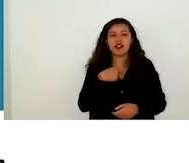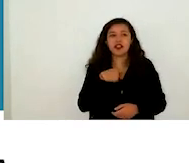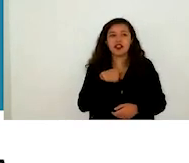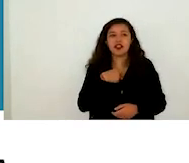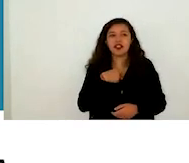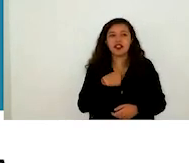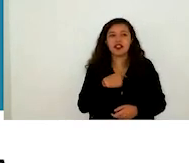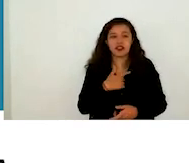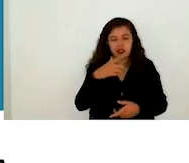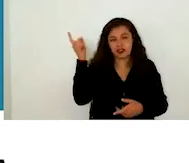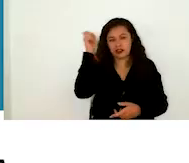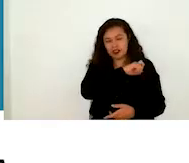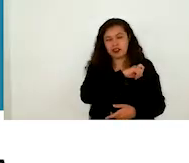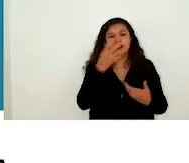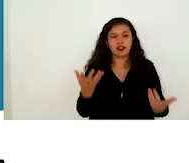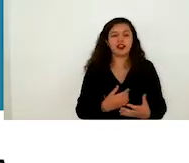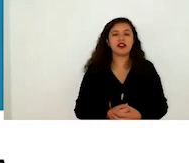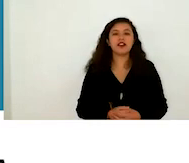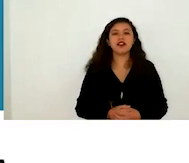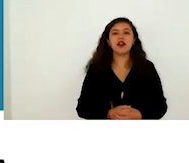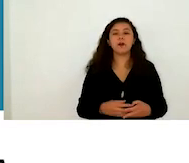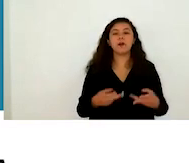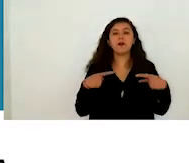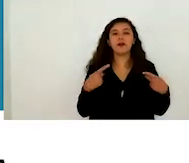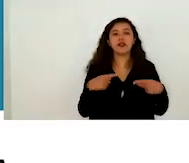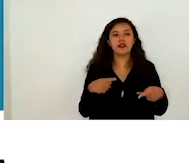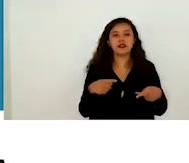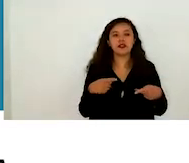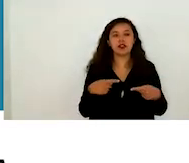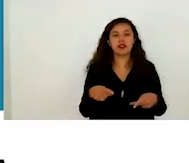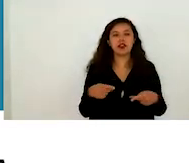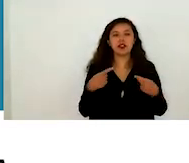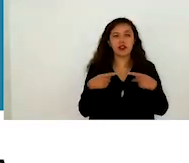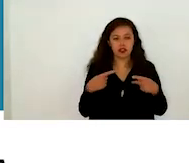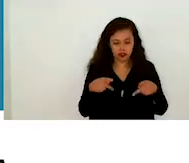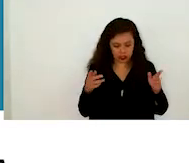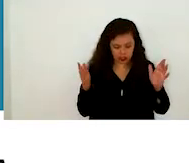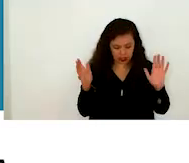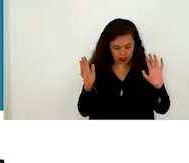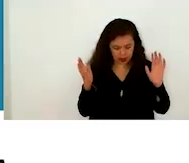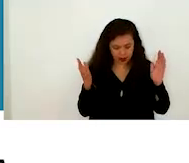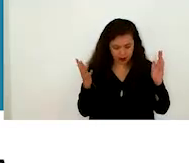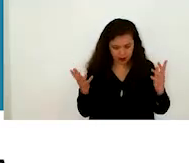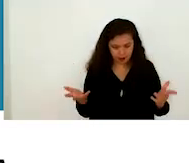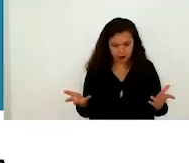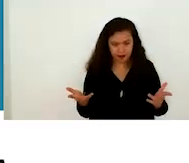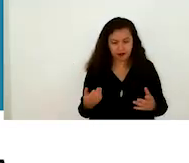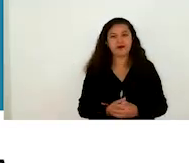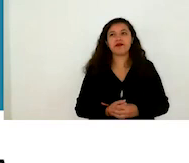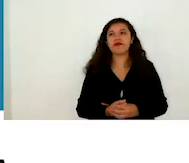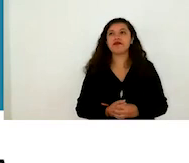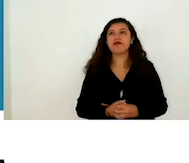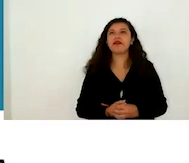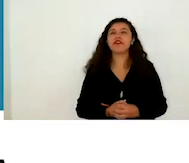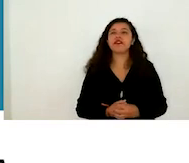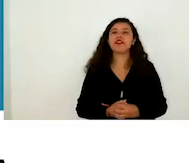pero o sea que una persona que está que tiene que que no se